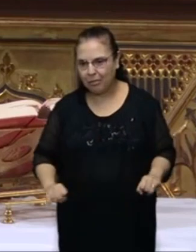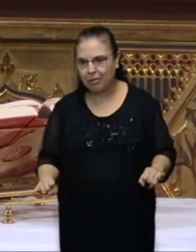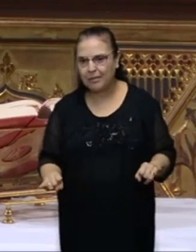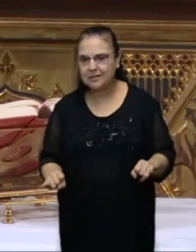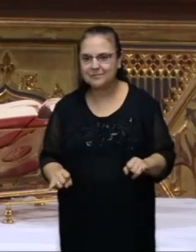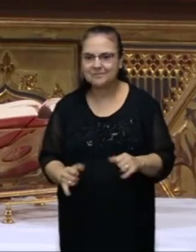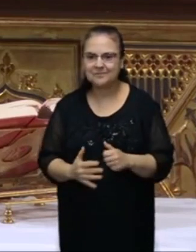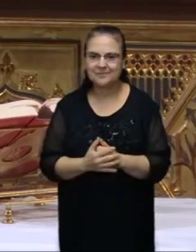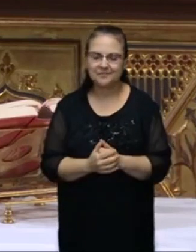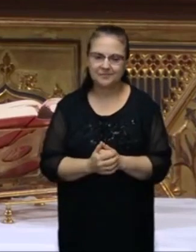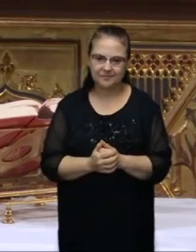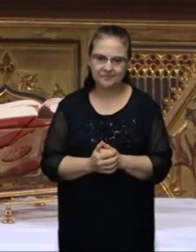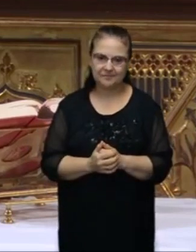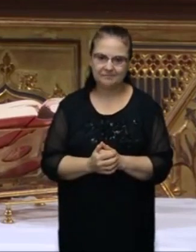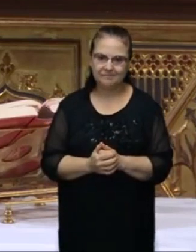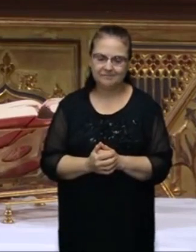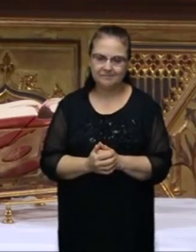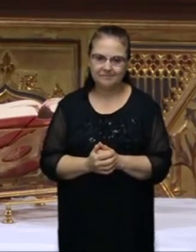paz.